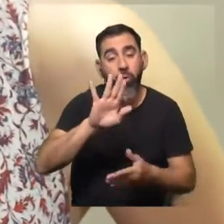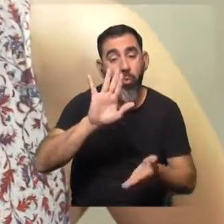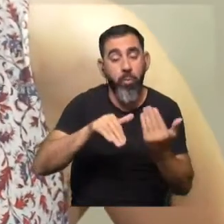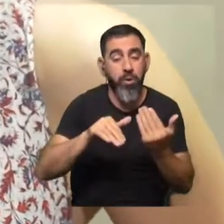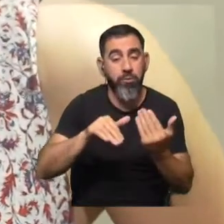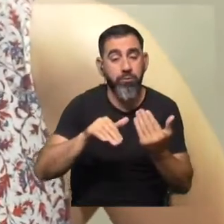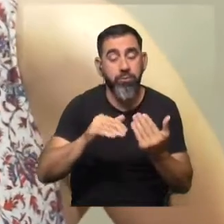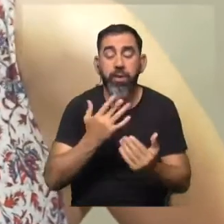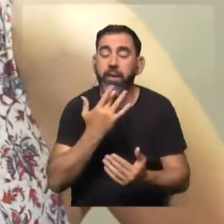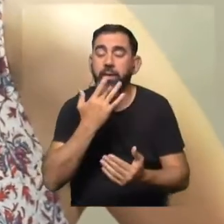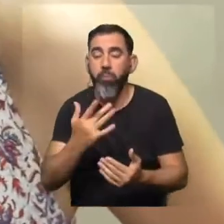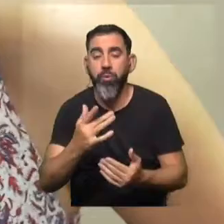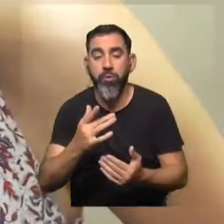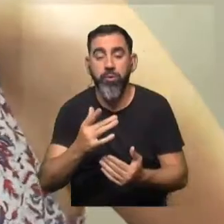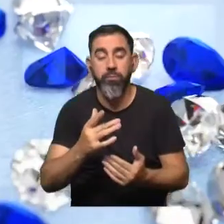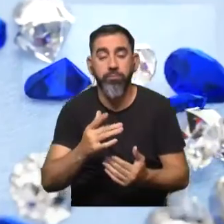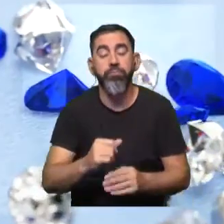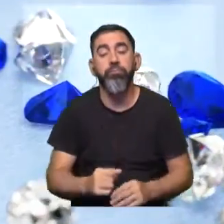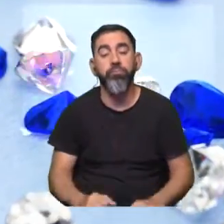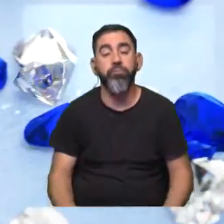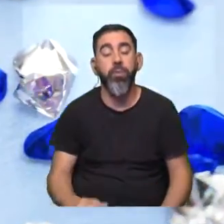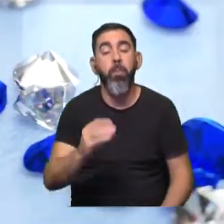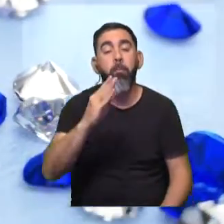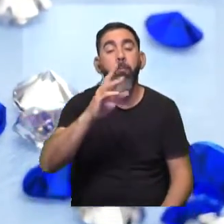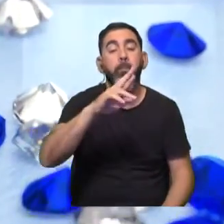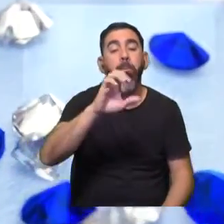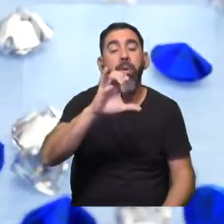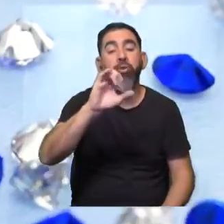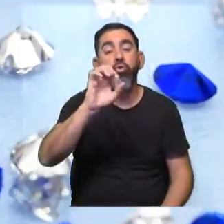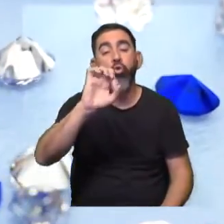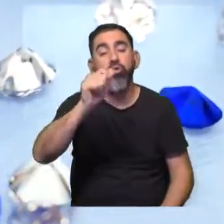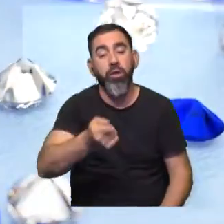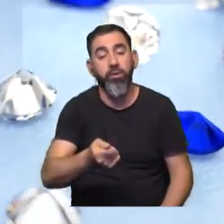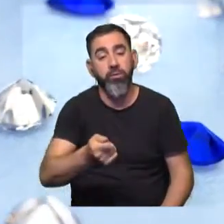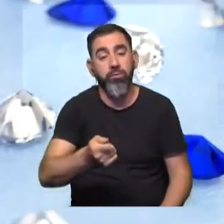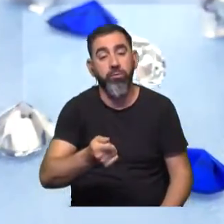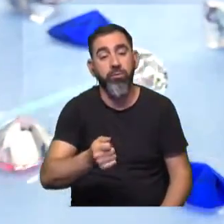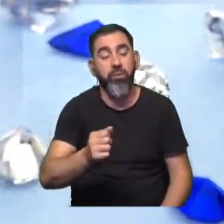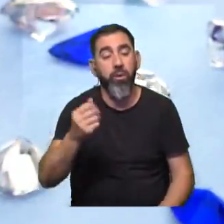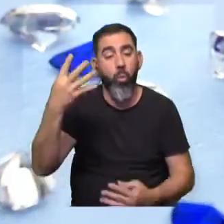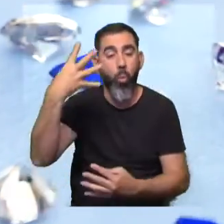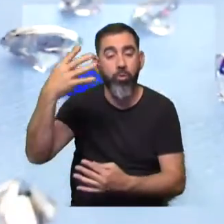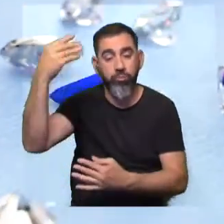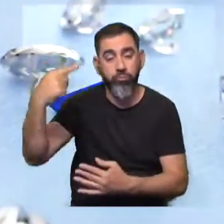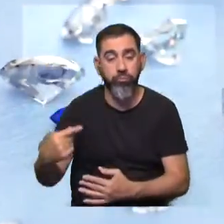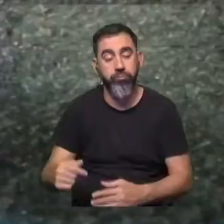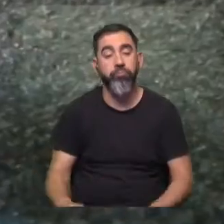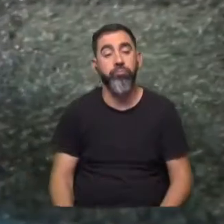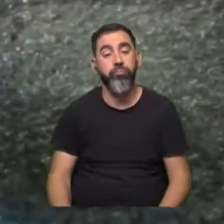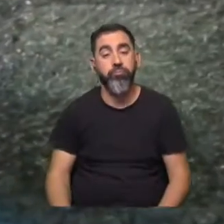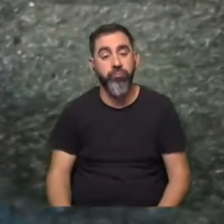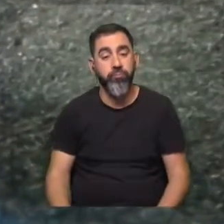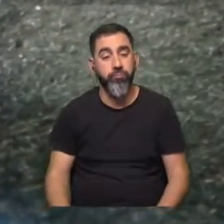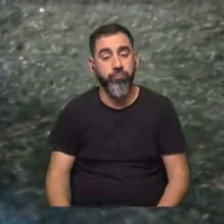como las preciosas, lo que se conoce comercialmente como piedras preciosas, que son el diamante, el zafiro,